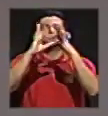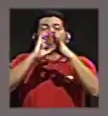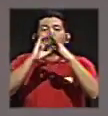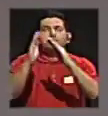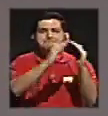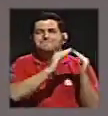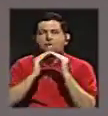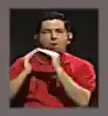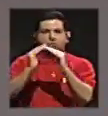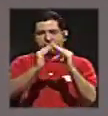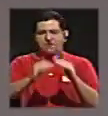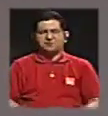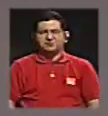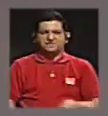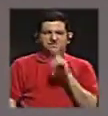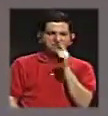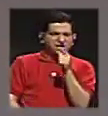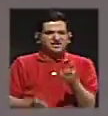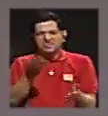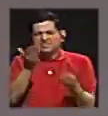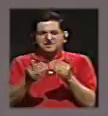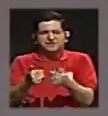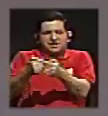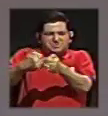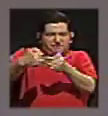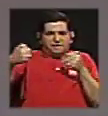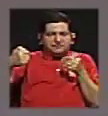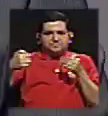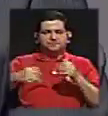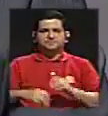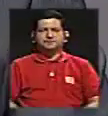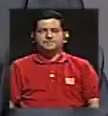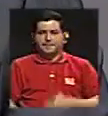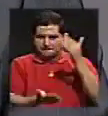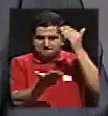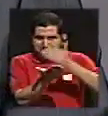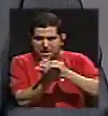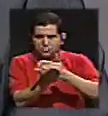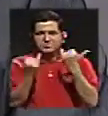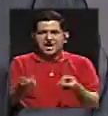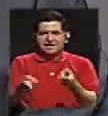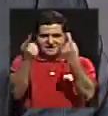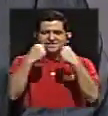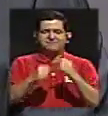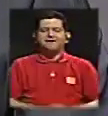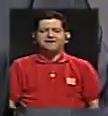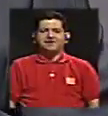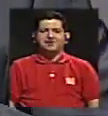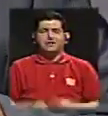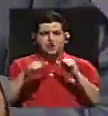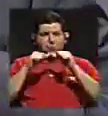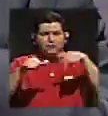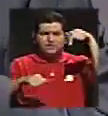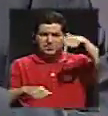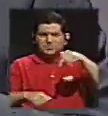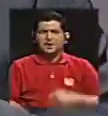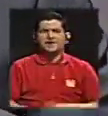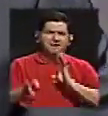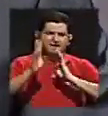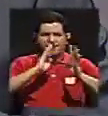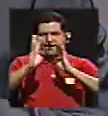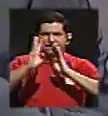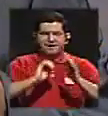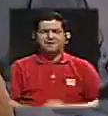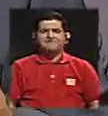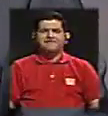una población de la que están distanciados nos vamos a una pausa y regresamos en unos momentos para continuar conversando